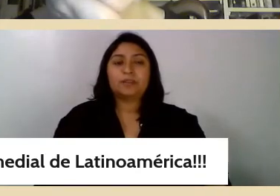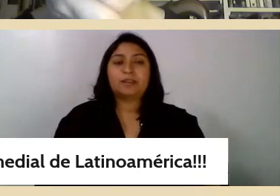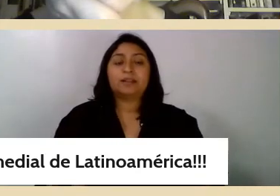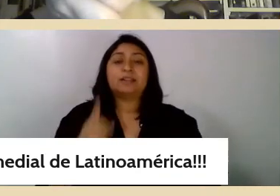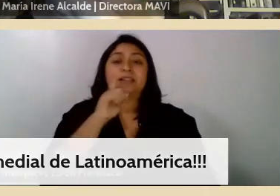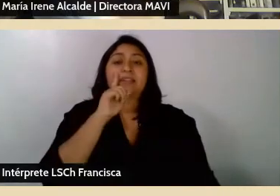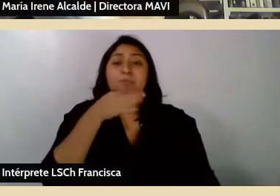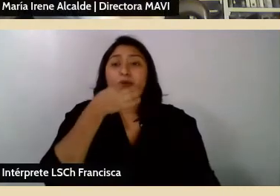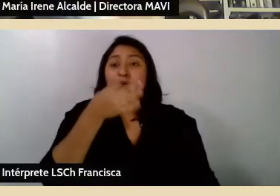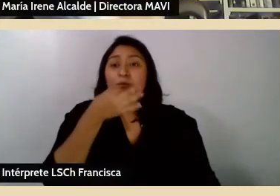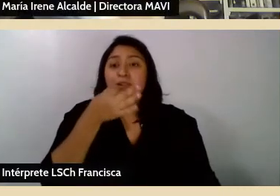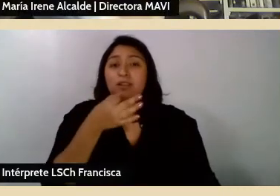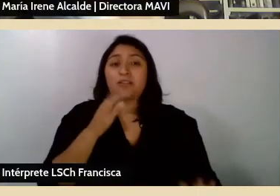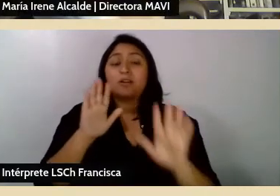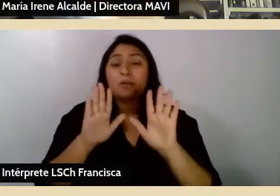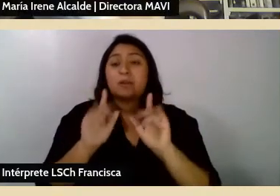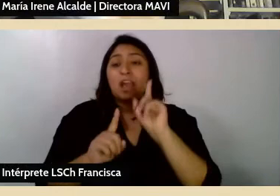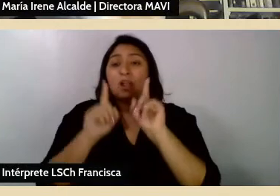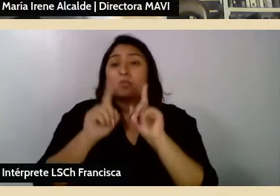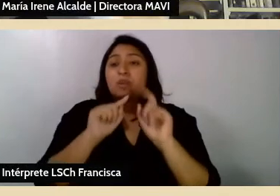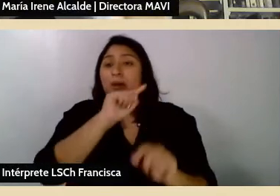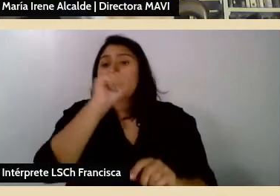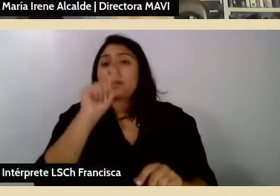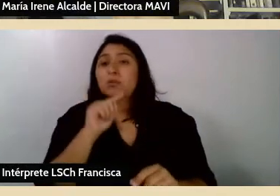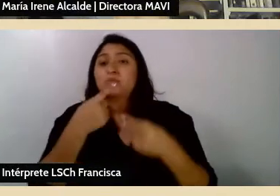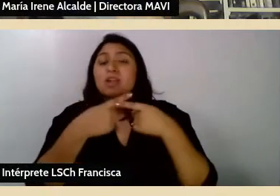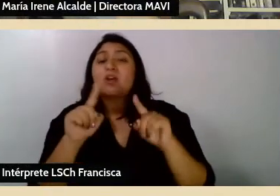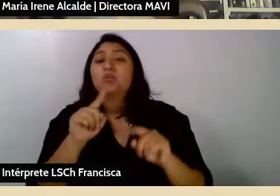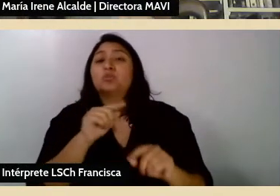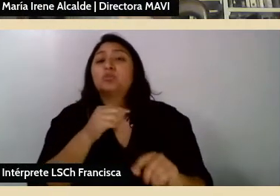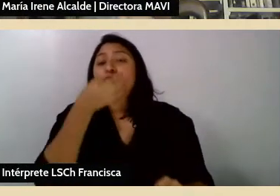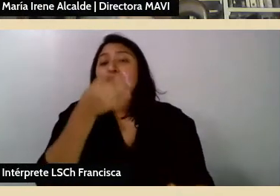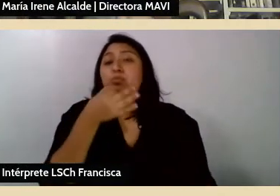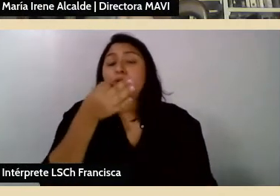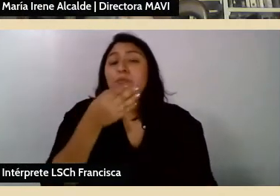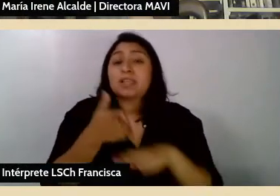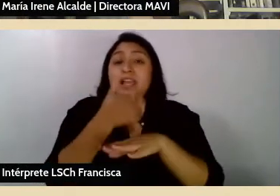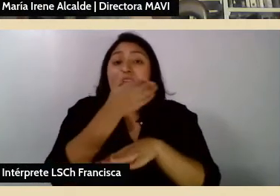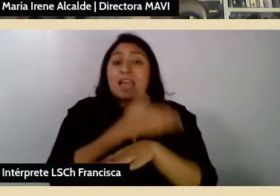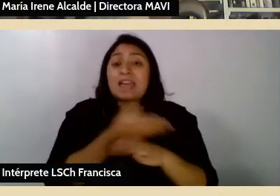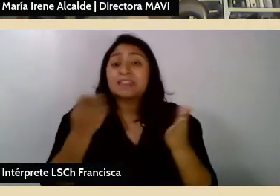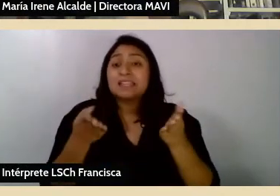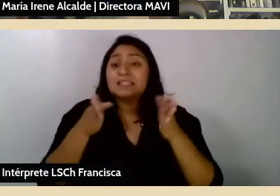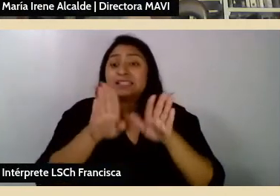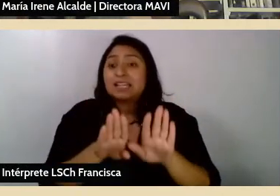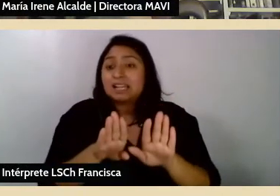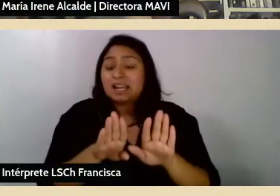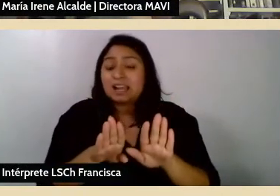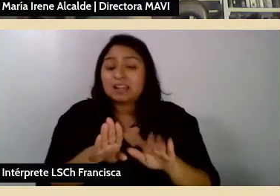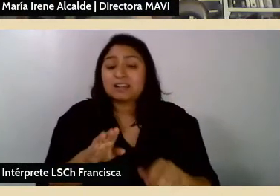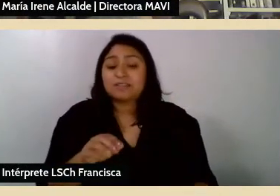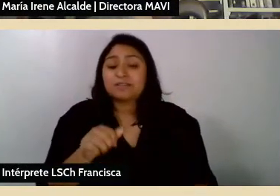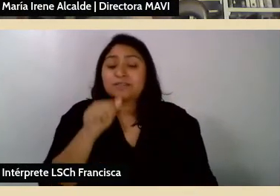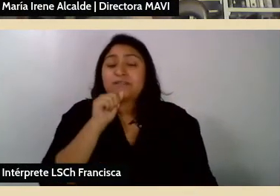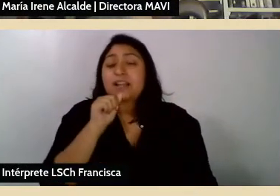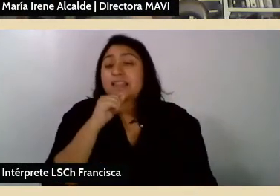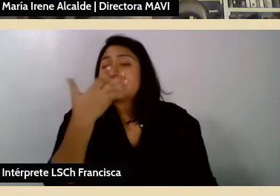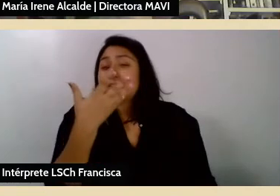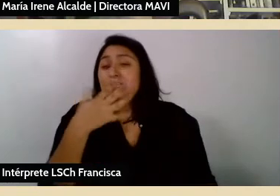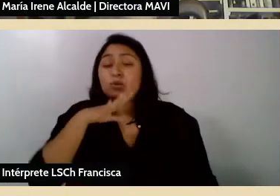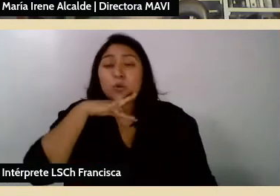comentarios. Vamos a esperar si aparece alguna preguntita u otro comentario más. Y antes de cerrar, ya que nos quedan como 5 minutos,